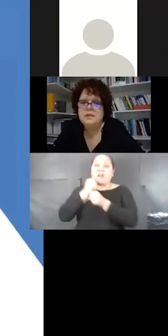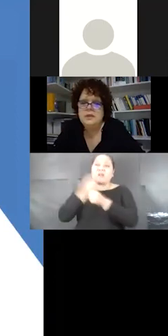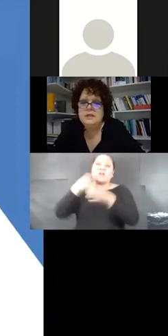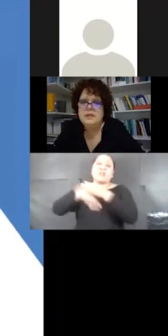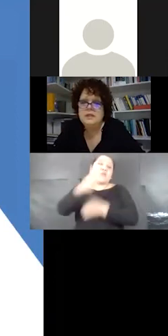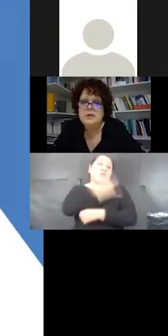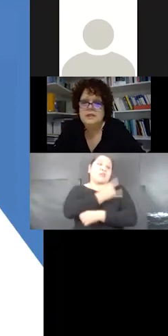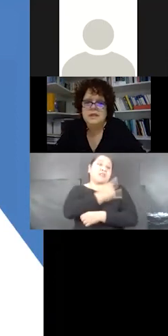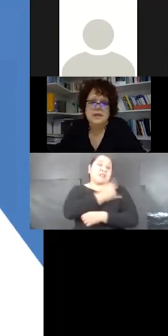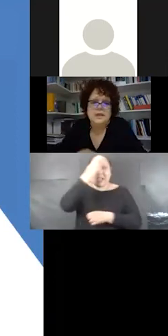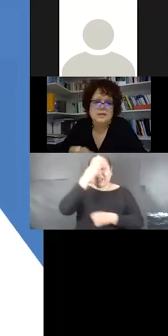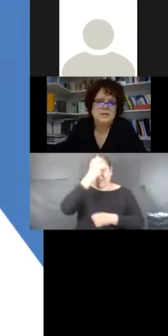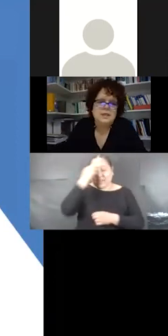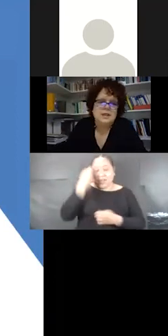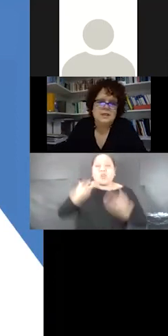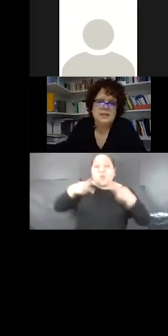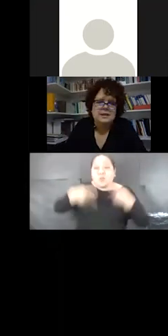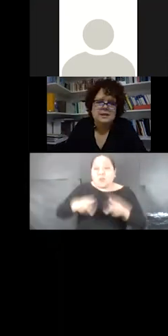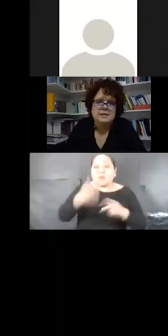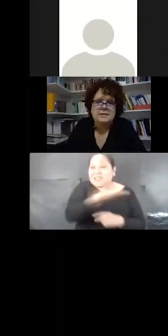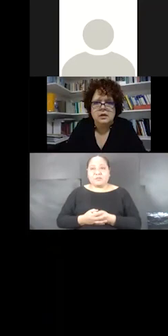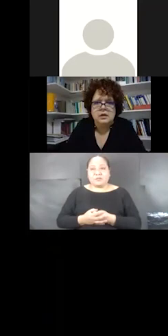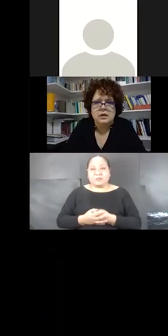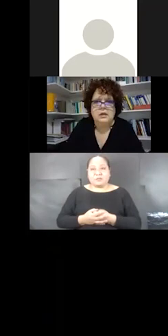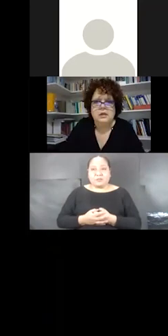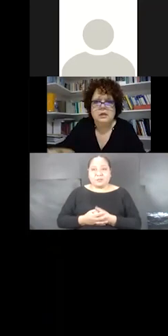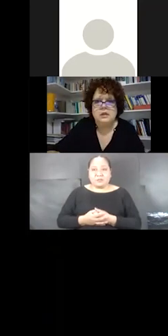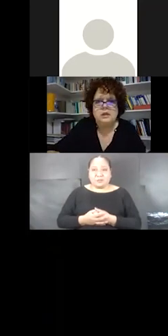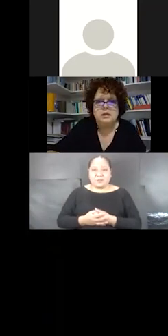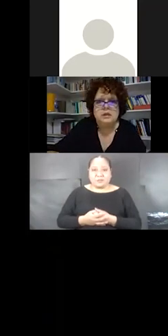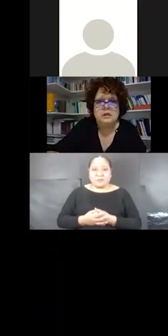hacer todas estas cosas. Muchas gracias.